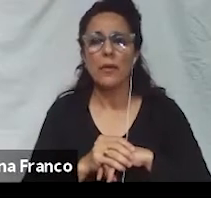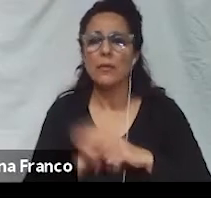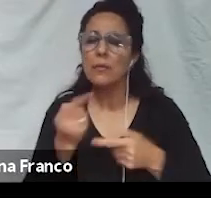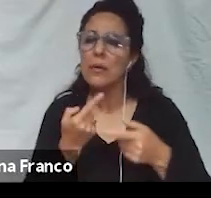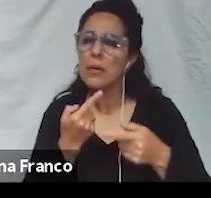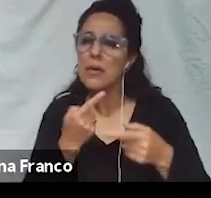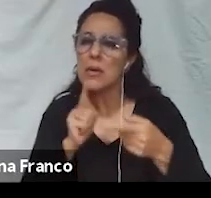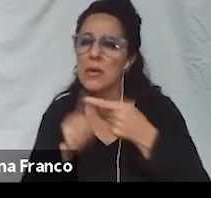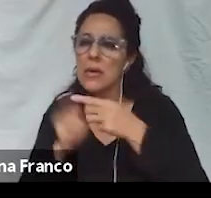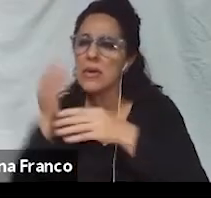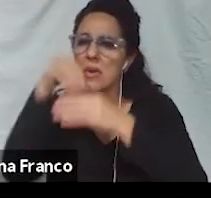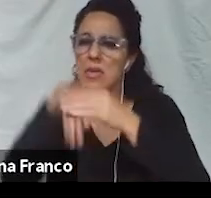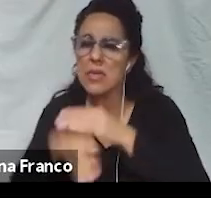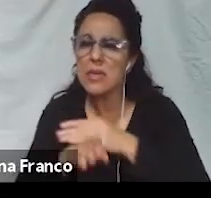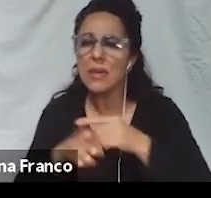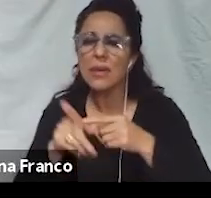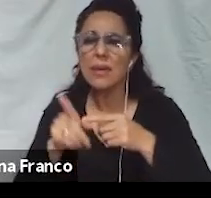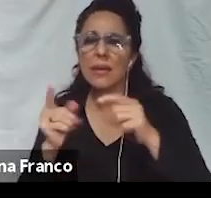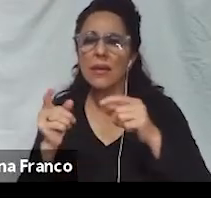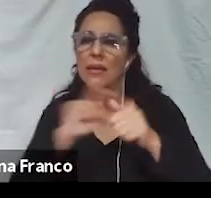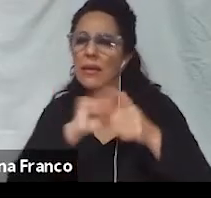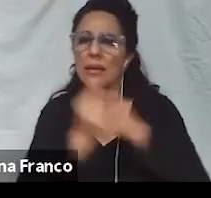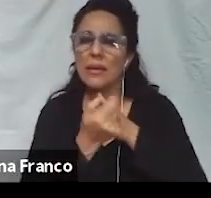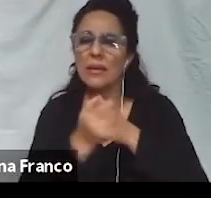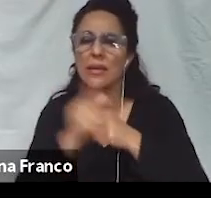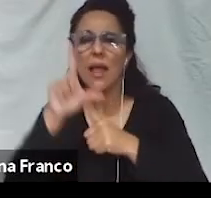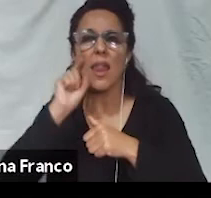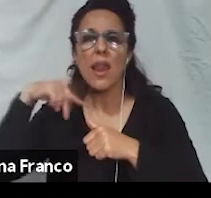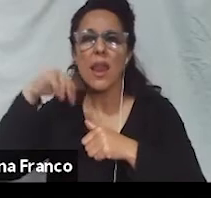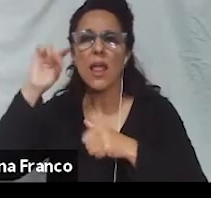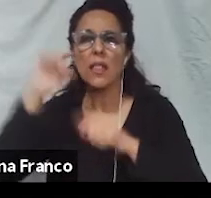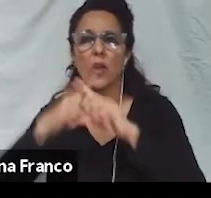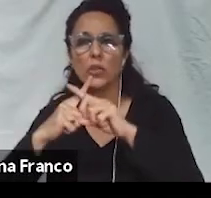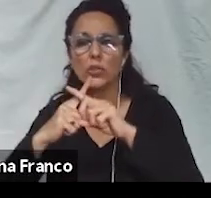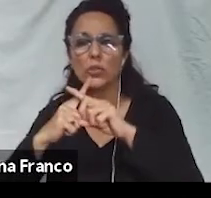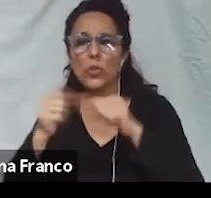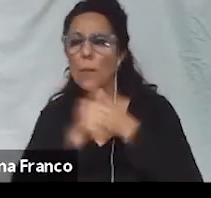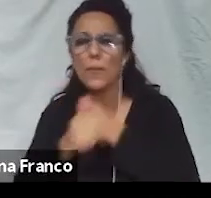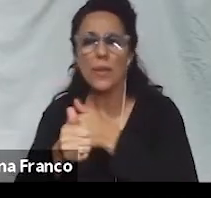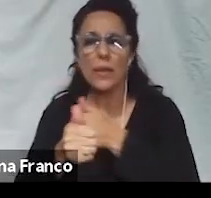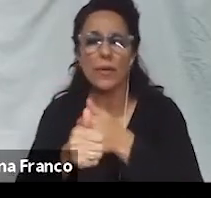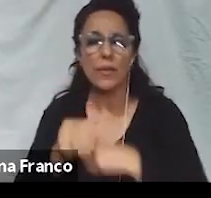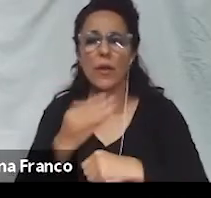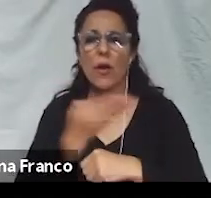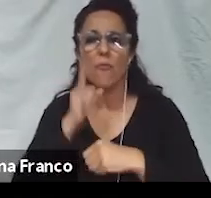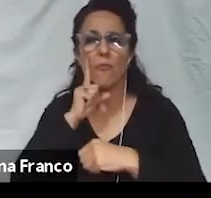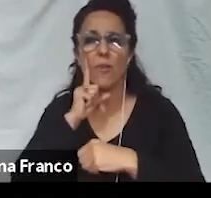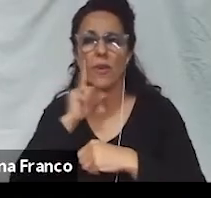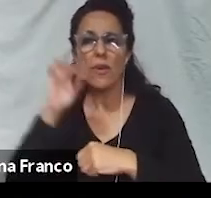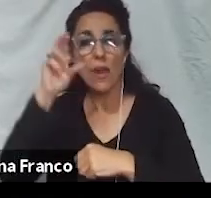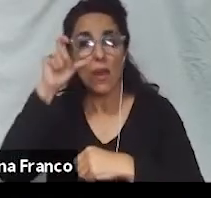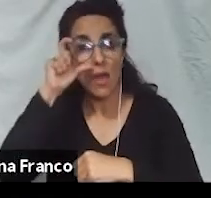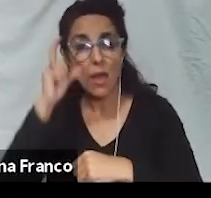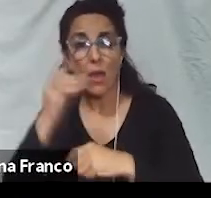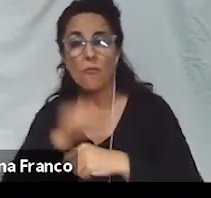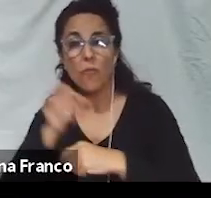si es una intranet, por ejemplo, y ellos usan todos sistema operativo Linux con navegador Firefox, entonces el cliente te va a